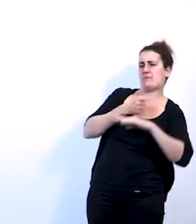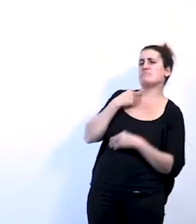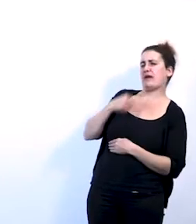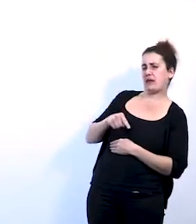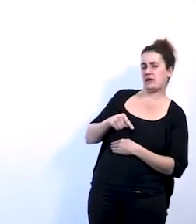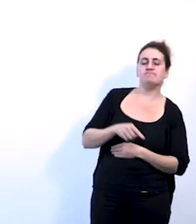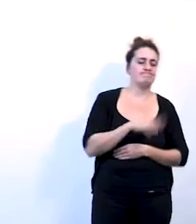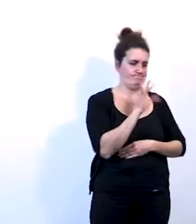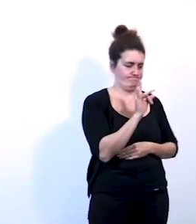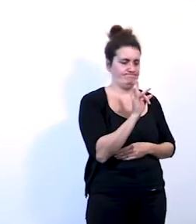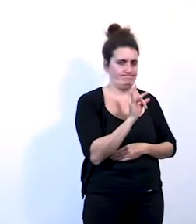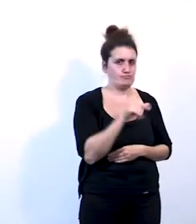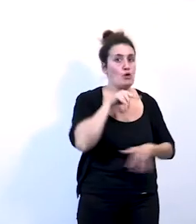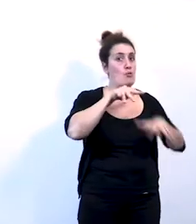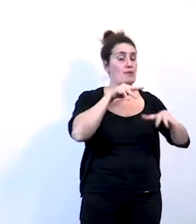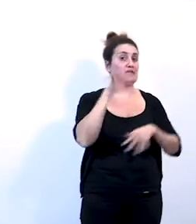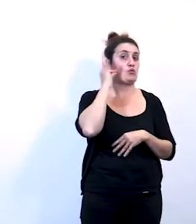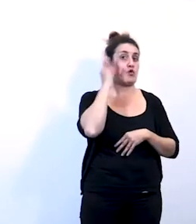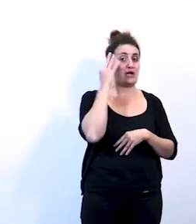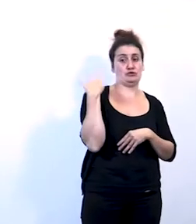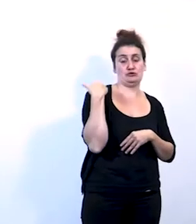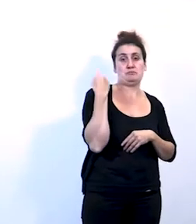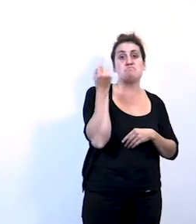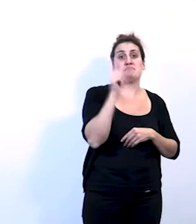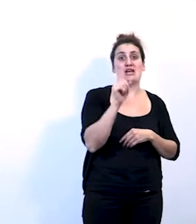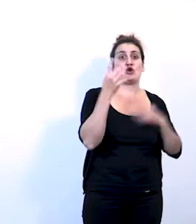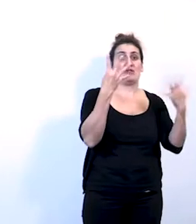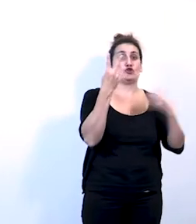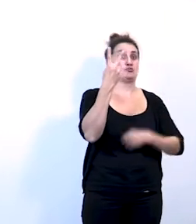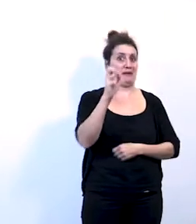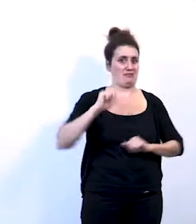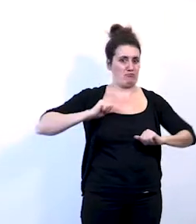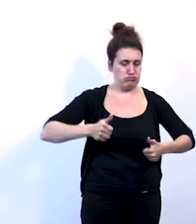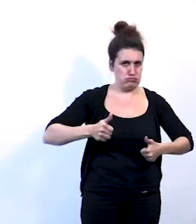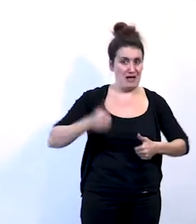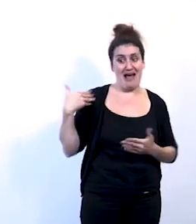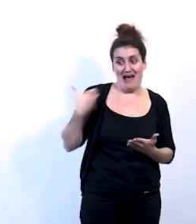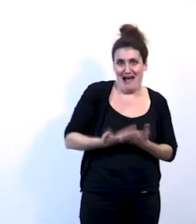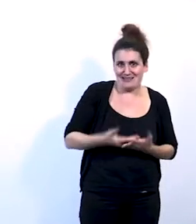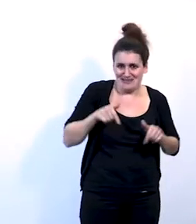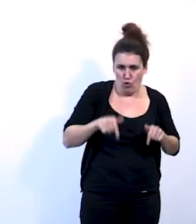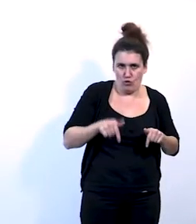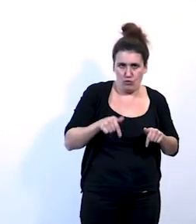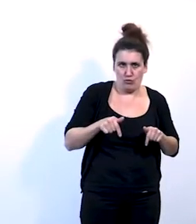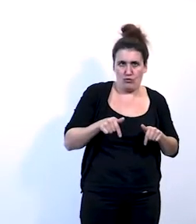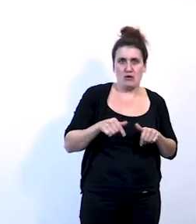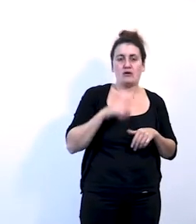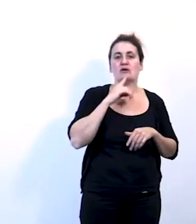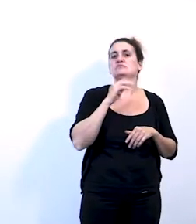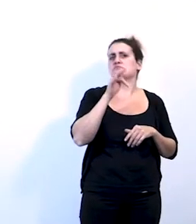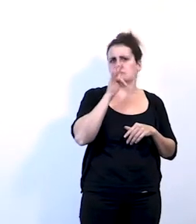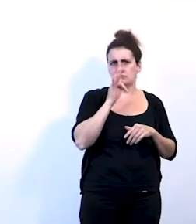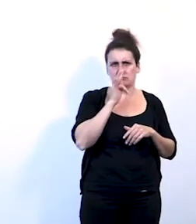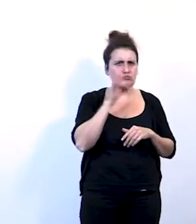Sí, en un movimiento de mujeres que empezó desde 1920 hasta hoy, siguen las